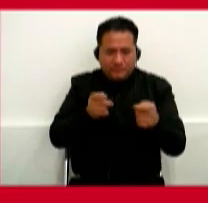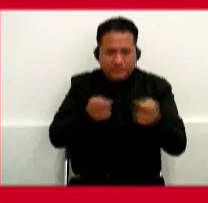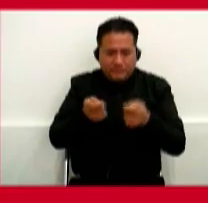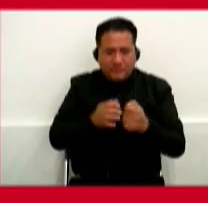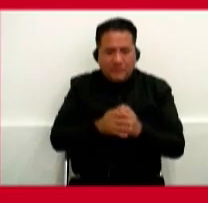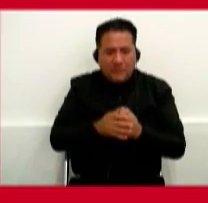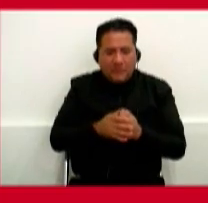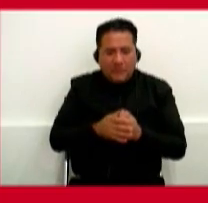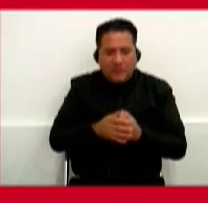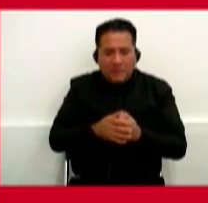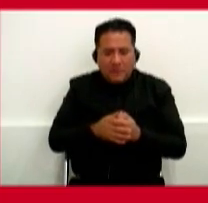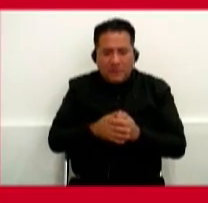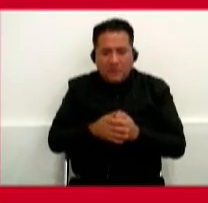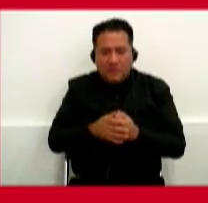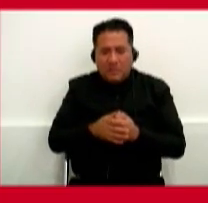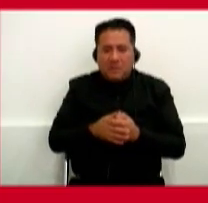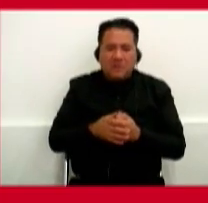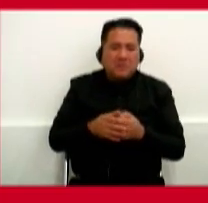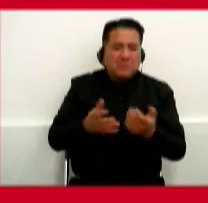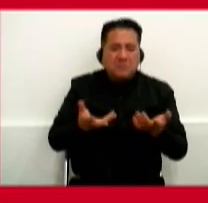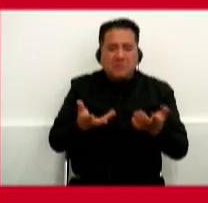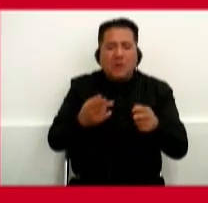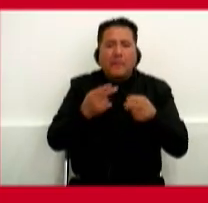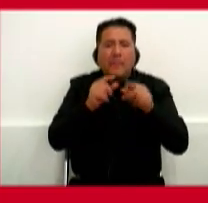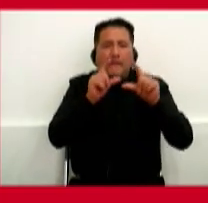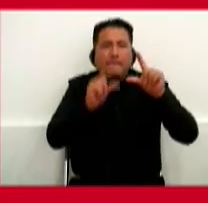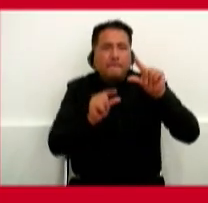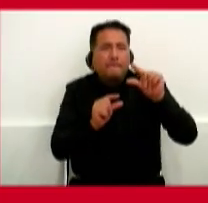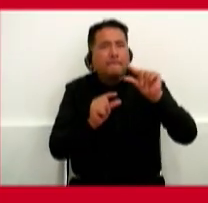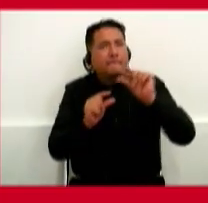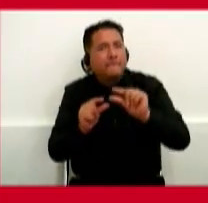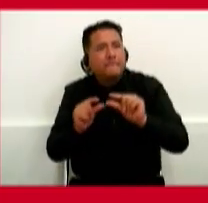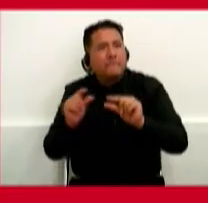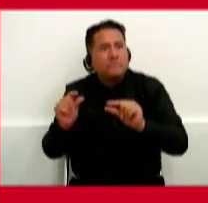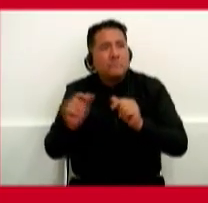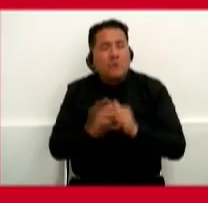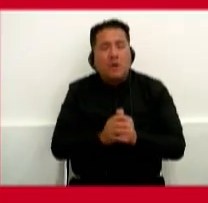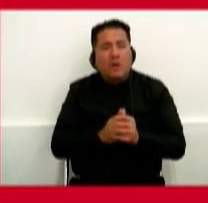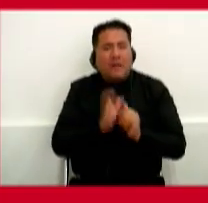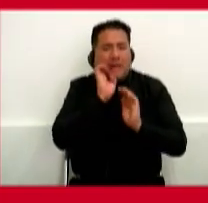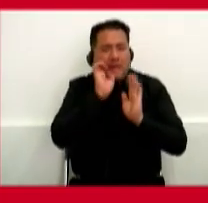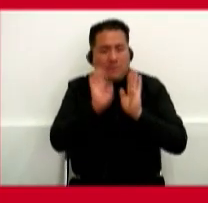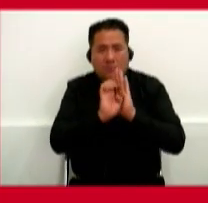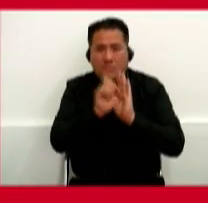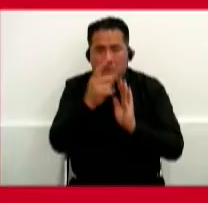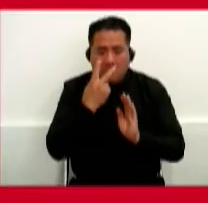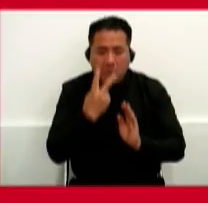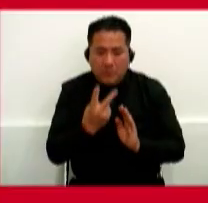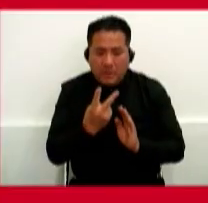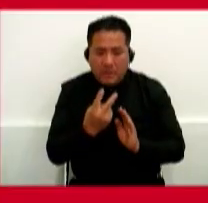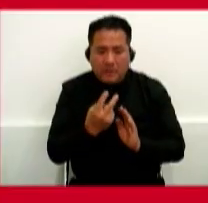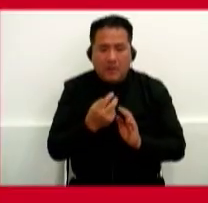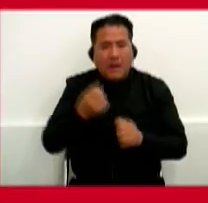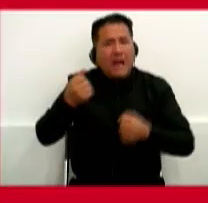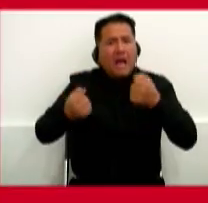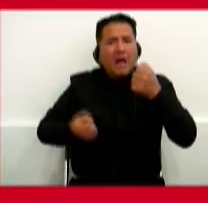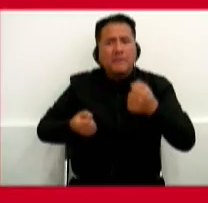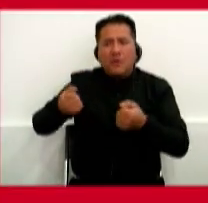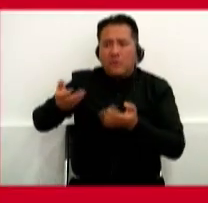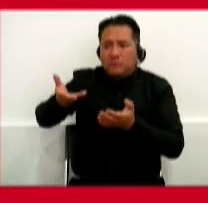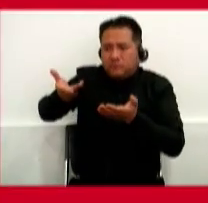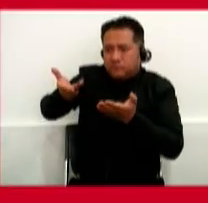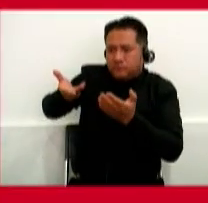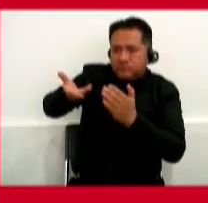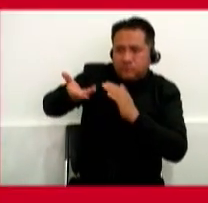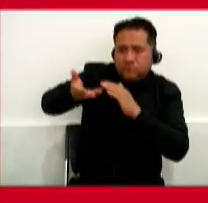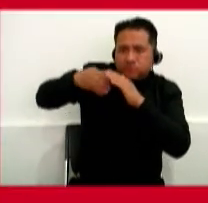cucharada en el Argus. Por ejemplo, podemos saber qué camión está entrando por unos tags que